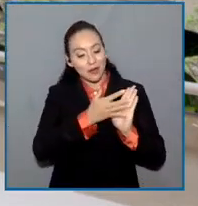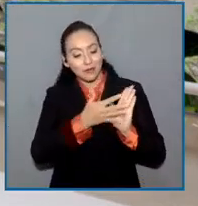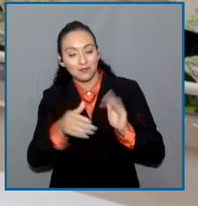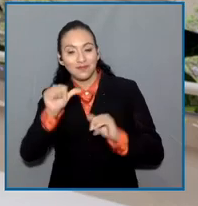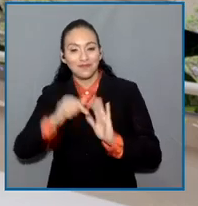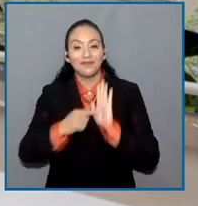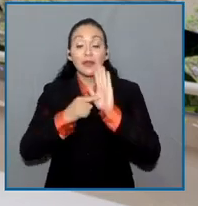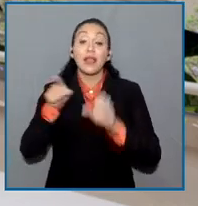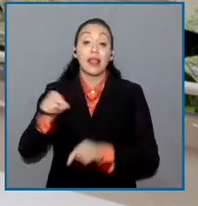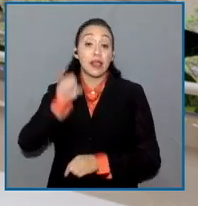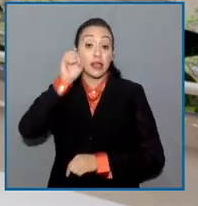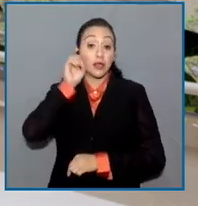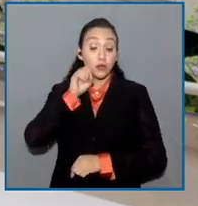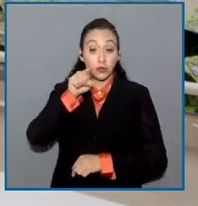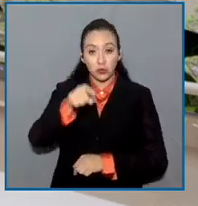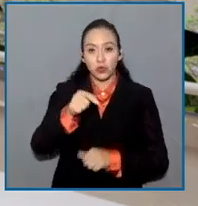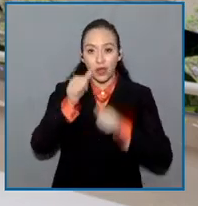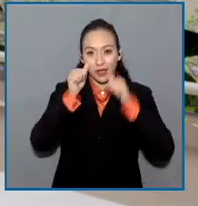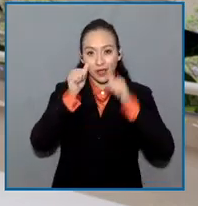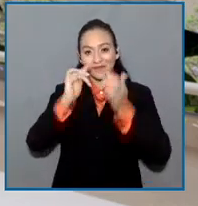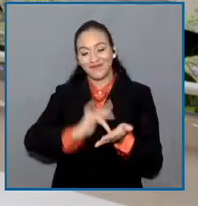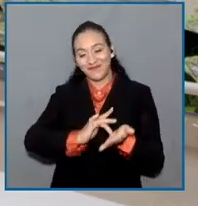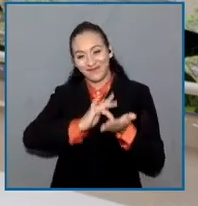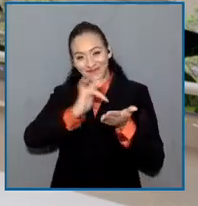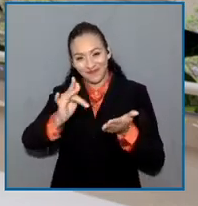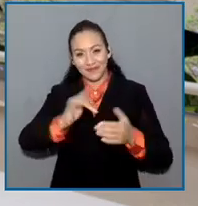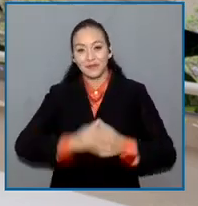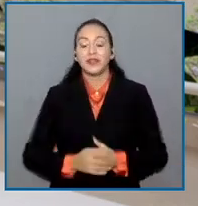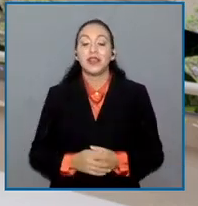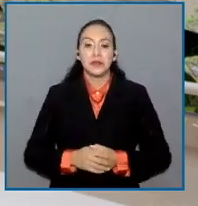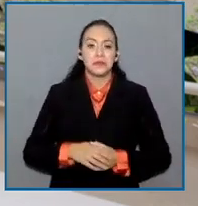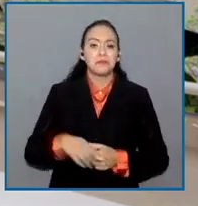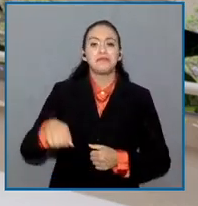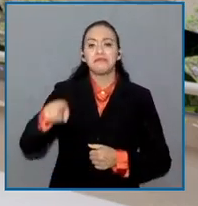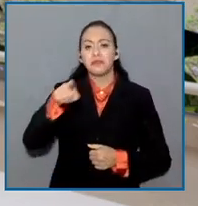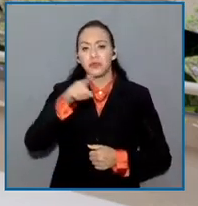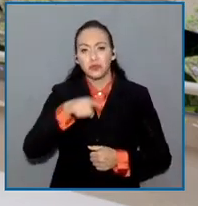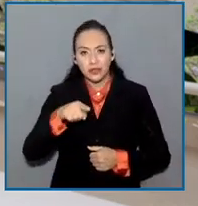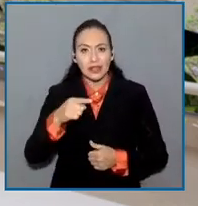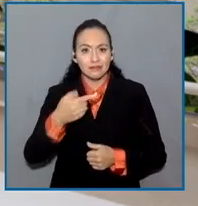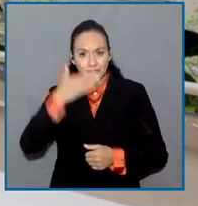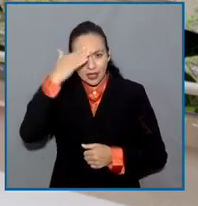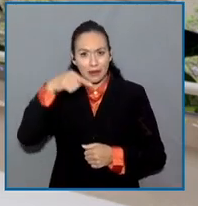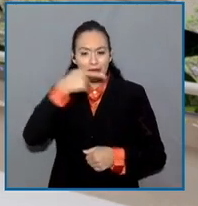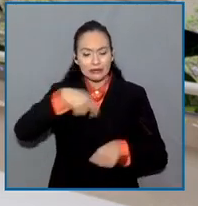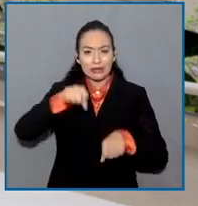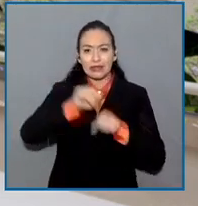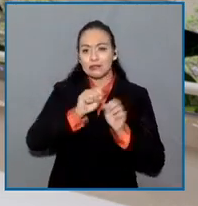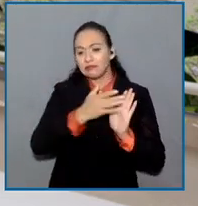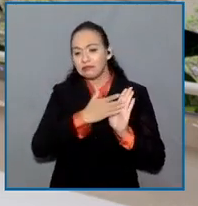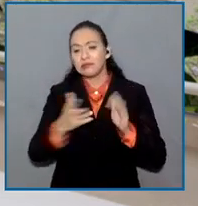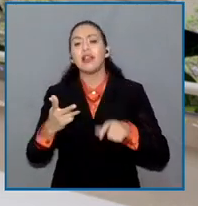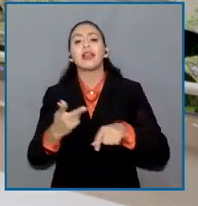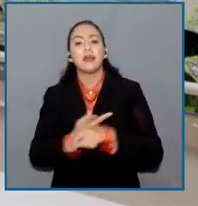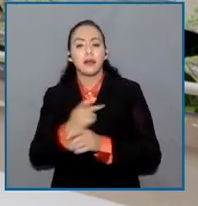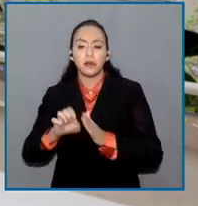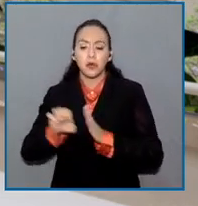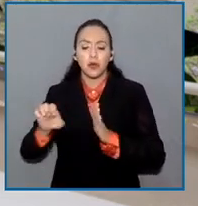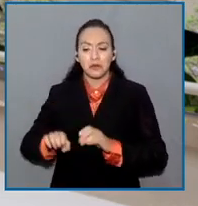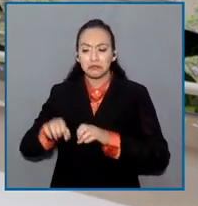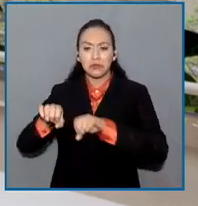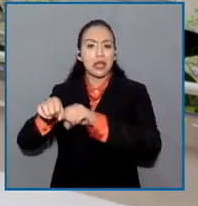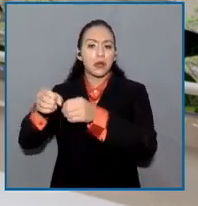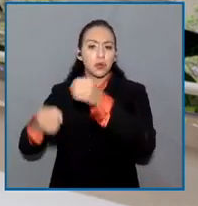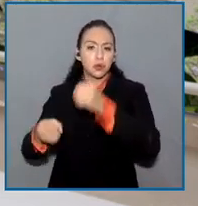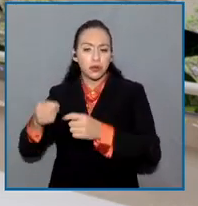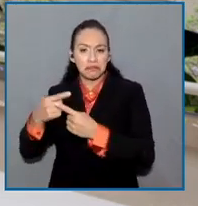les saludamos con mucho gusto, donde las sentencias más relevantes de la Suprema Corte en pleno y salas, así como las decisiones más